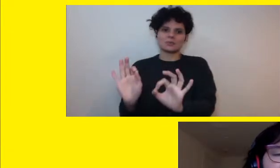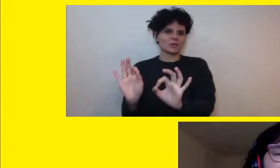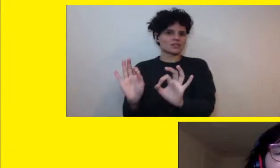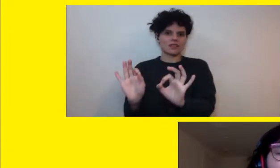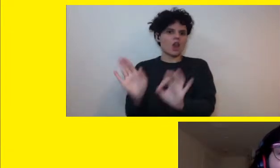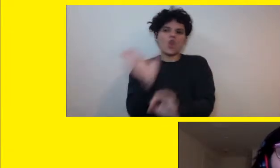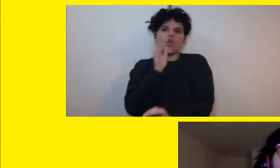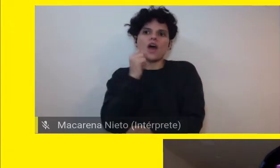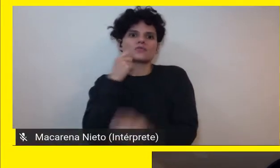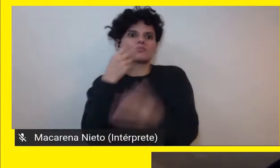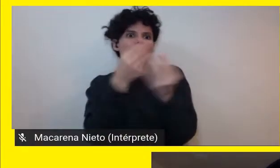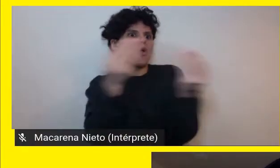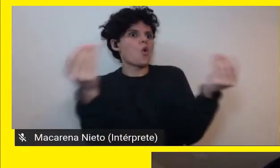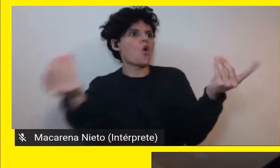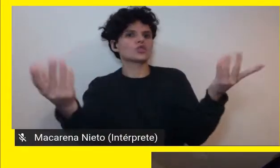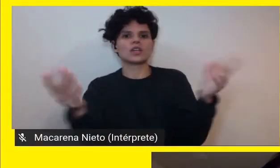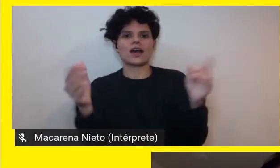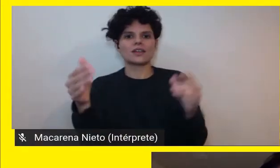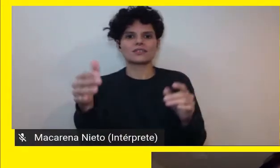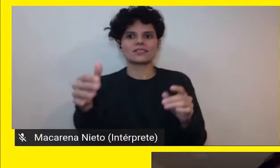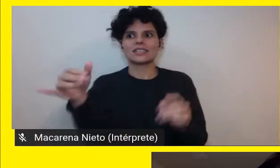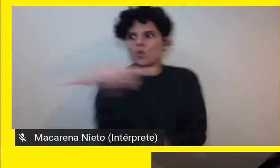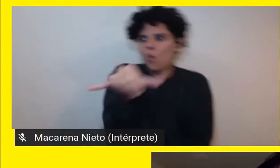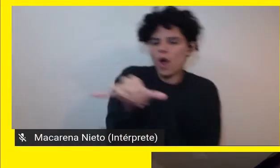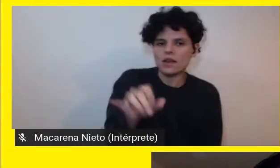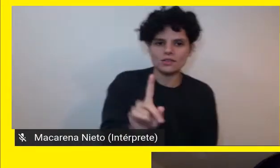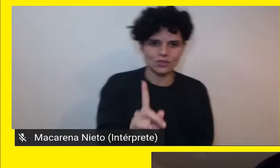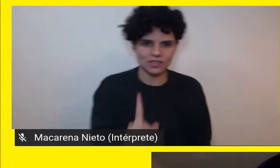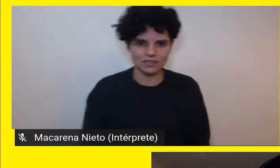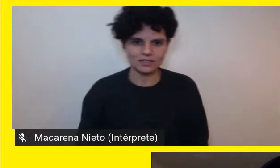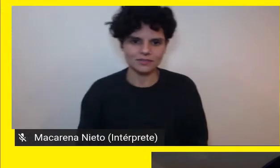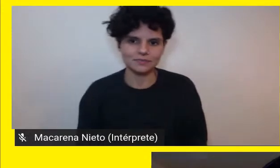Muchas gracias. Aide, te escuchamos.